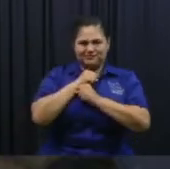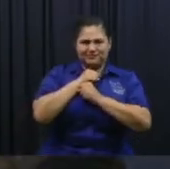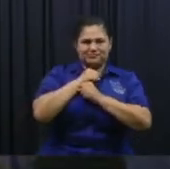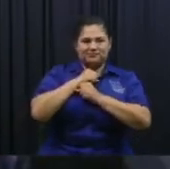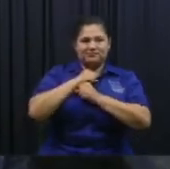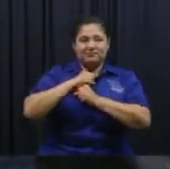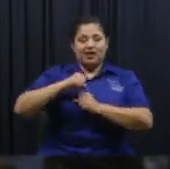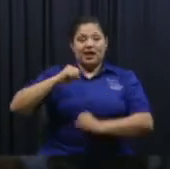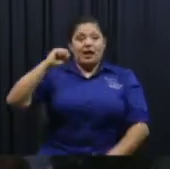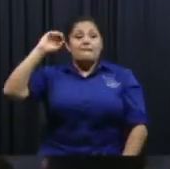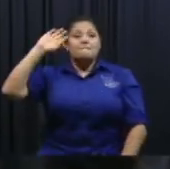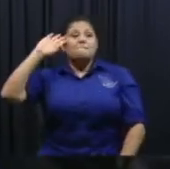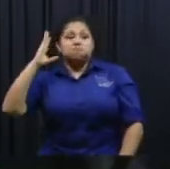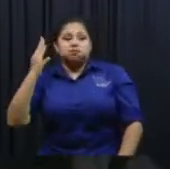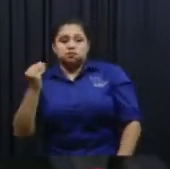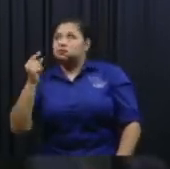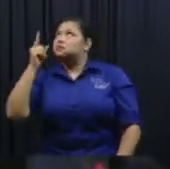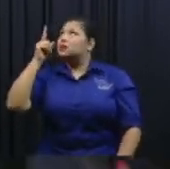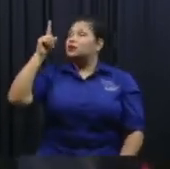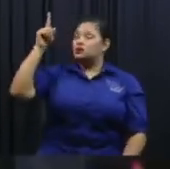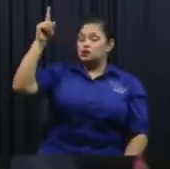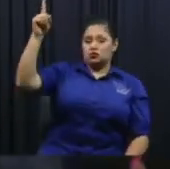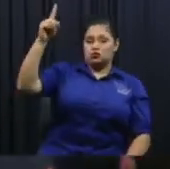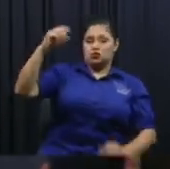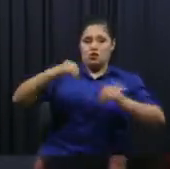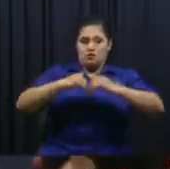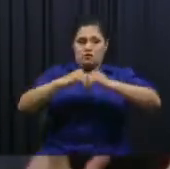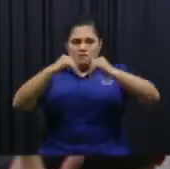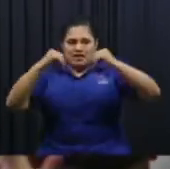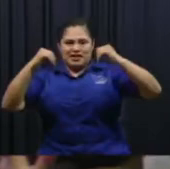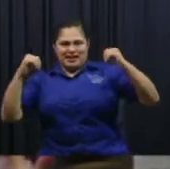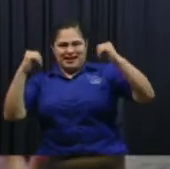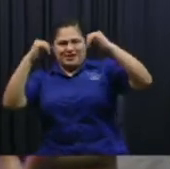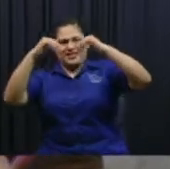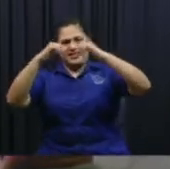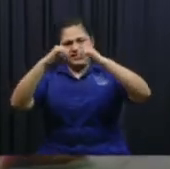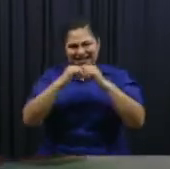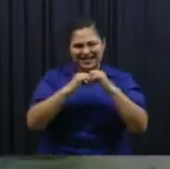porque tú porque tú